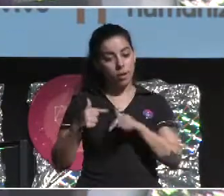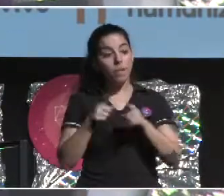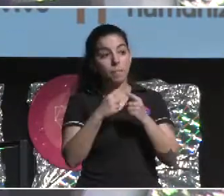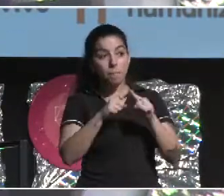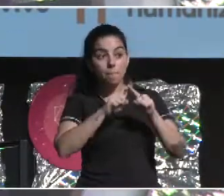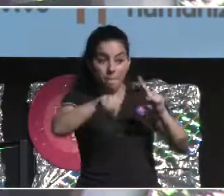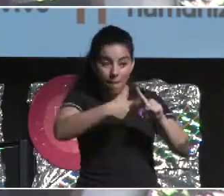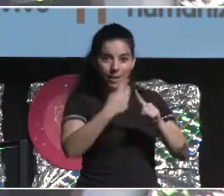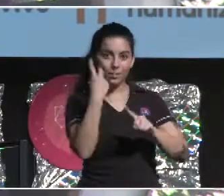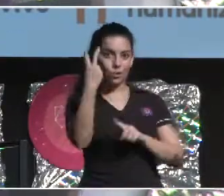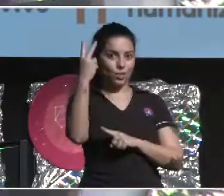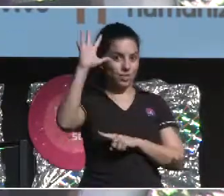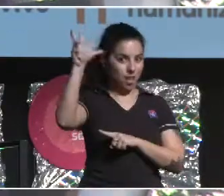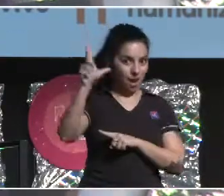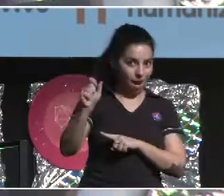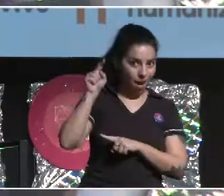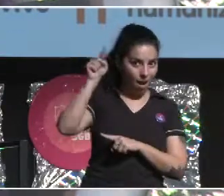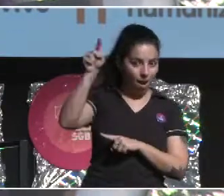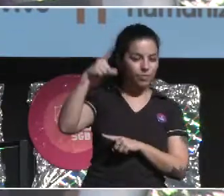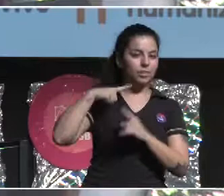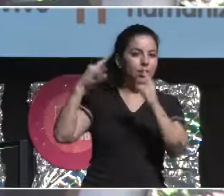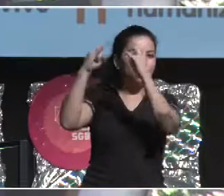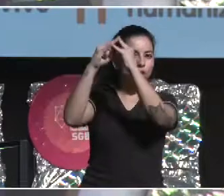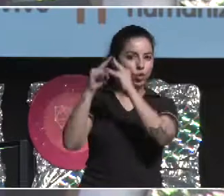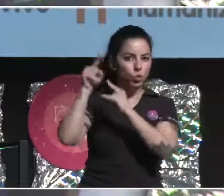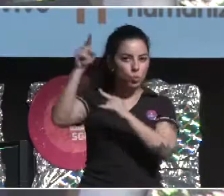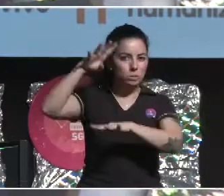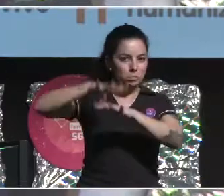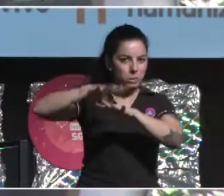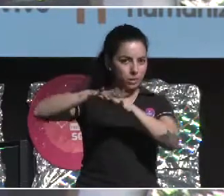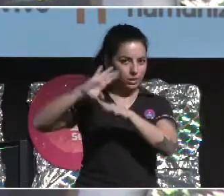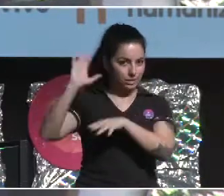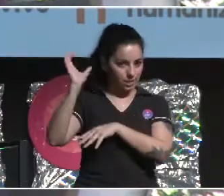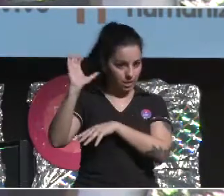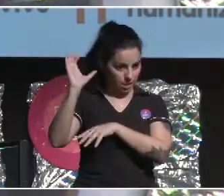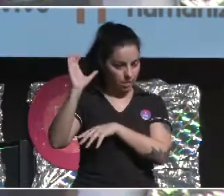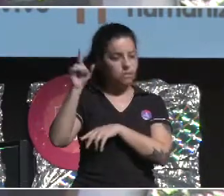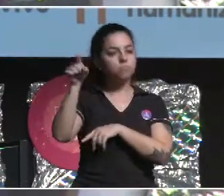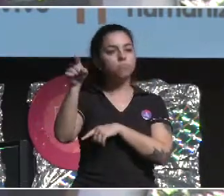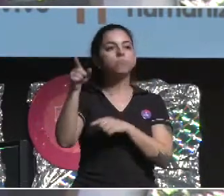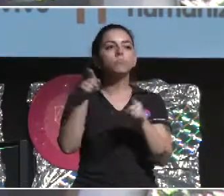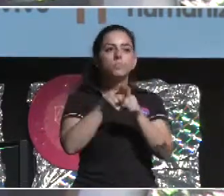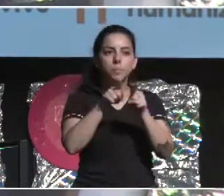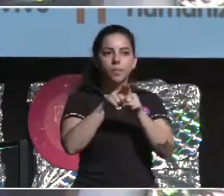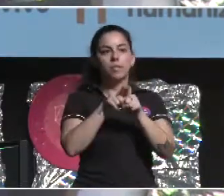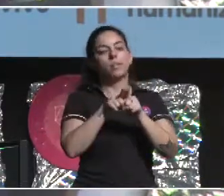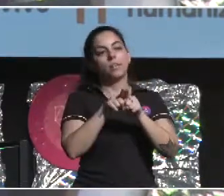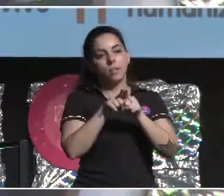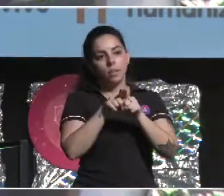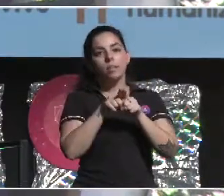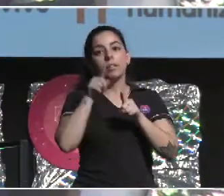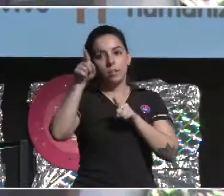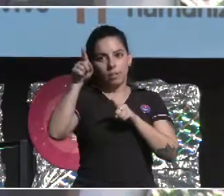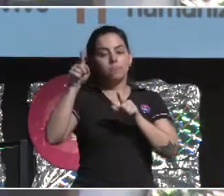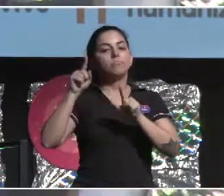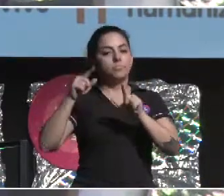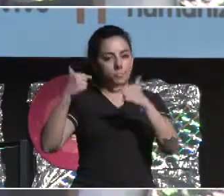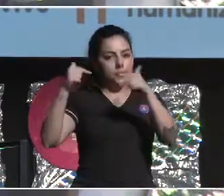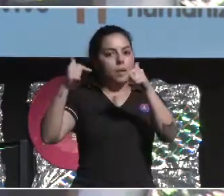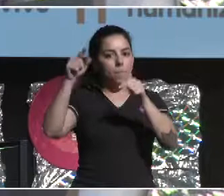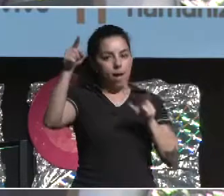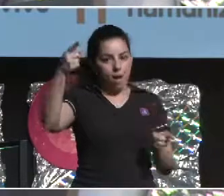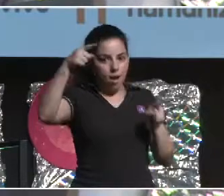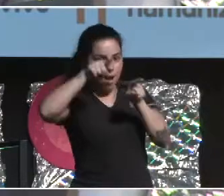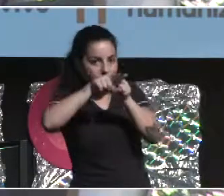más en África, que es el Instituto Africano de Matemáticas y Ciencias, y también está Local Develop, que es una organización